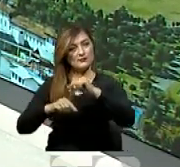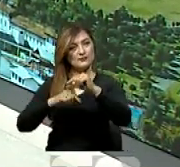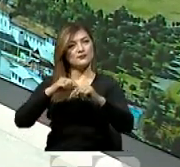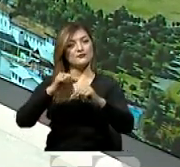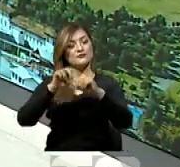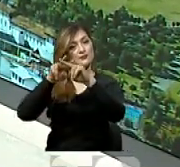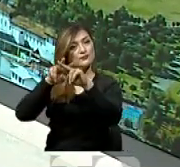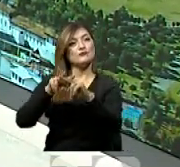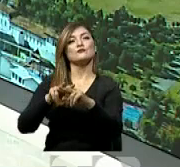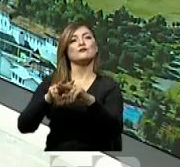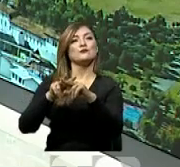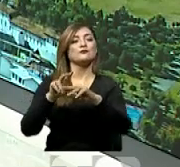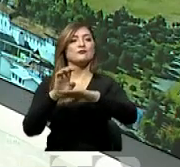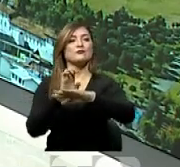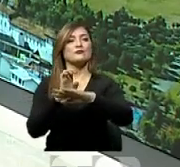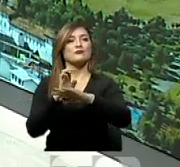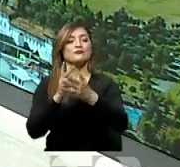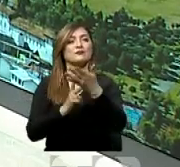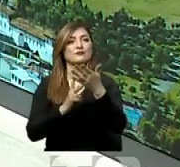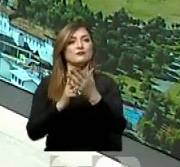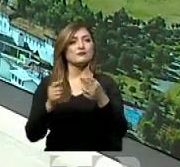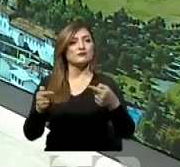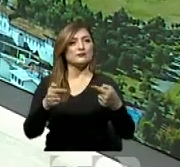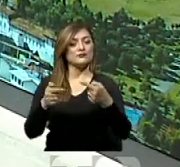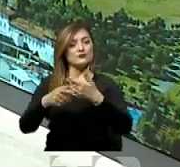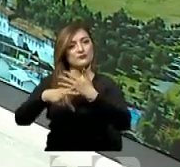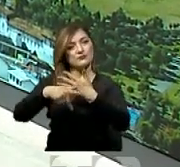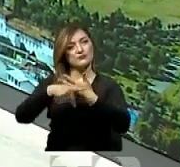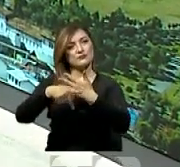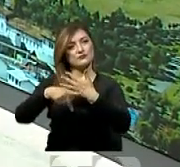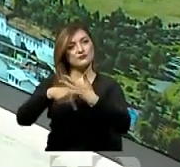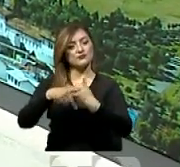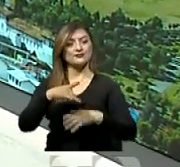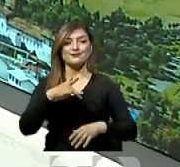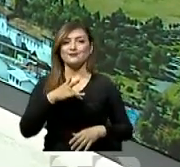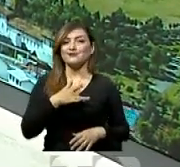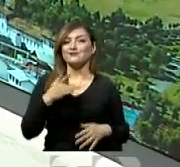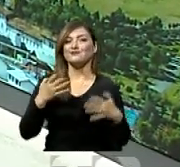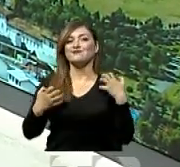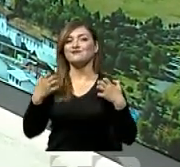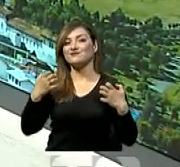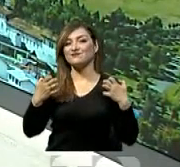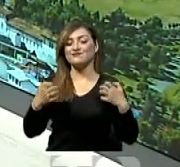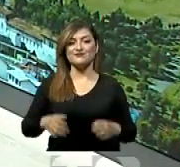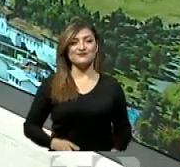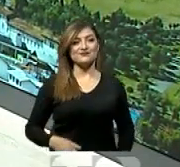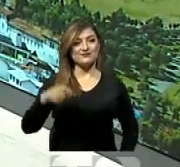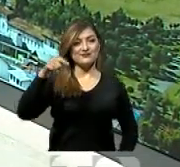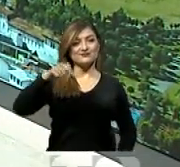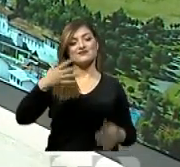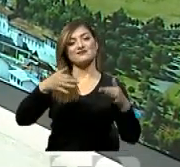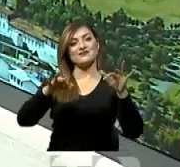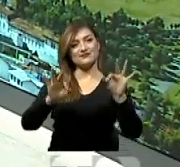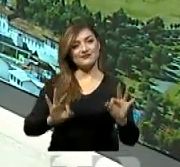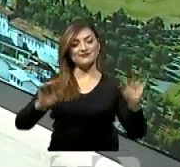las posibilidades que tiene hoy Ecuador cuando se enfrenta ante Paraguay, cuando estamos todos emocionados porque sabemos que hoy ya podemos